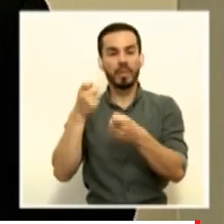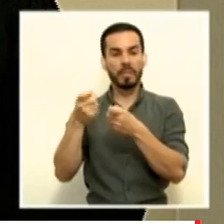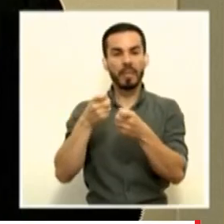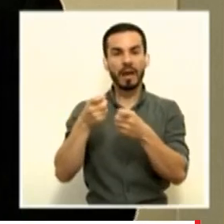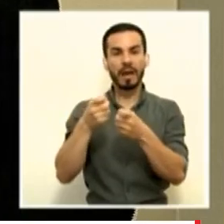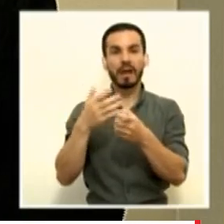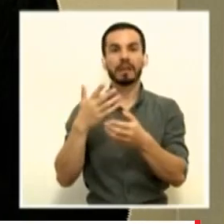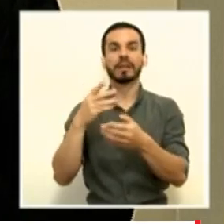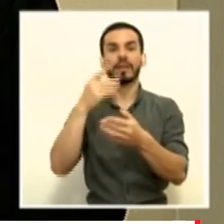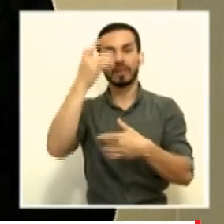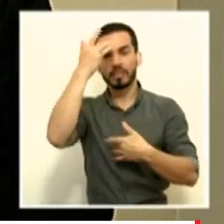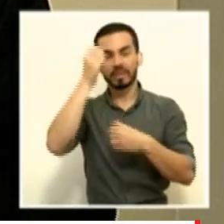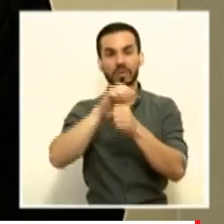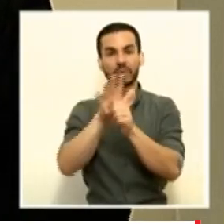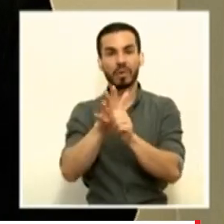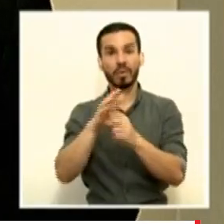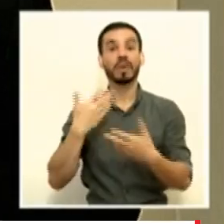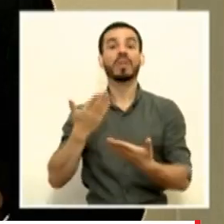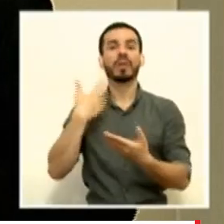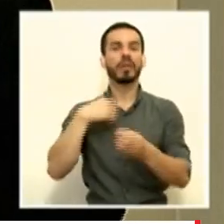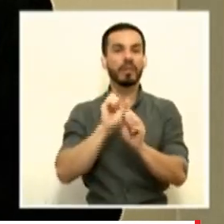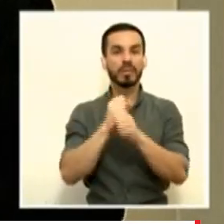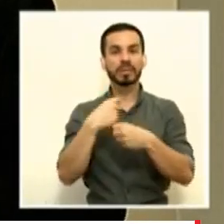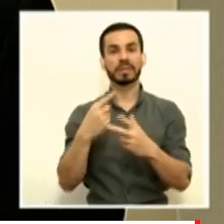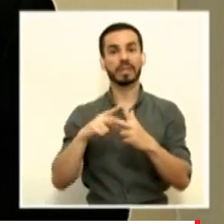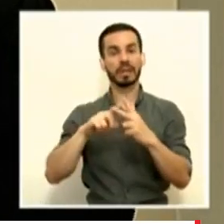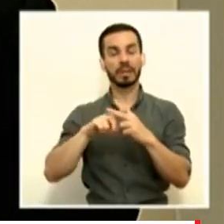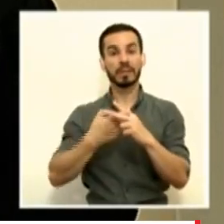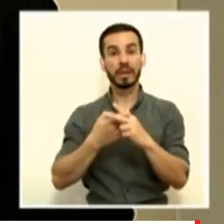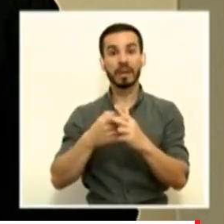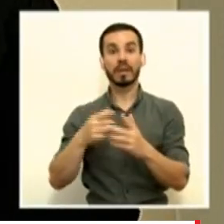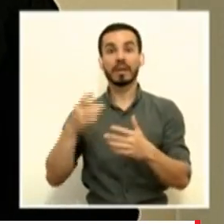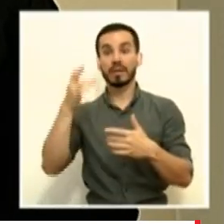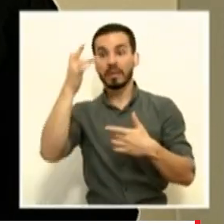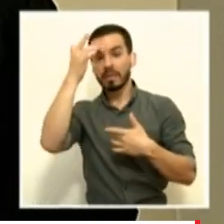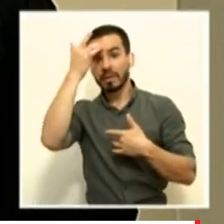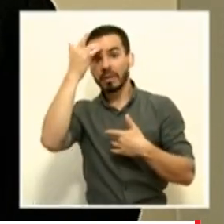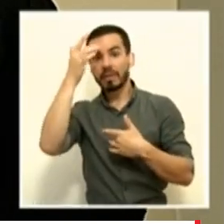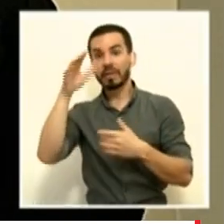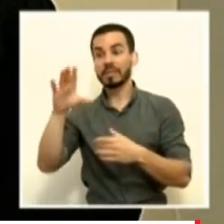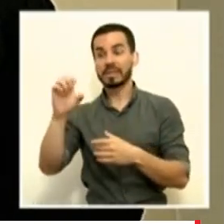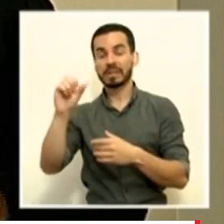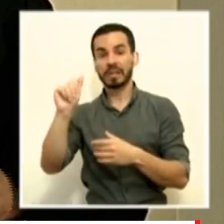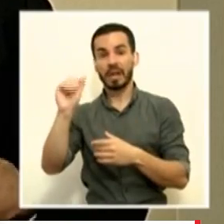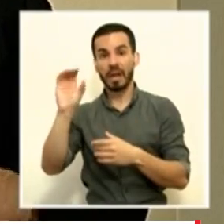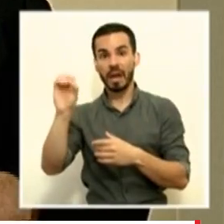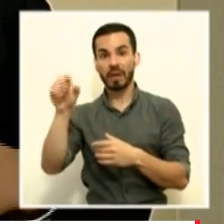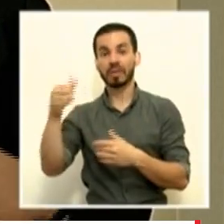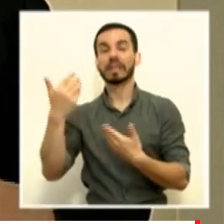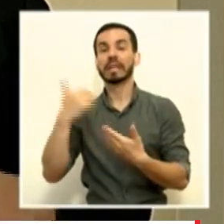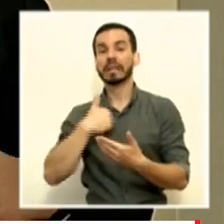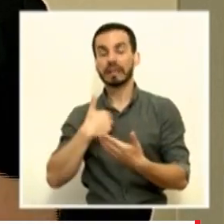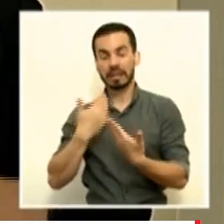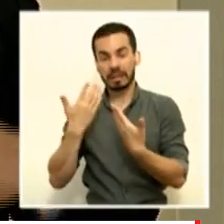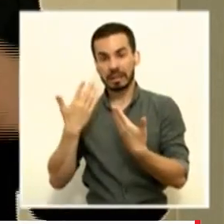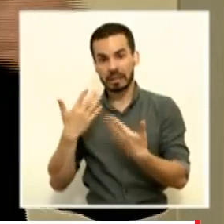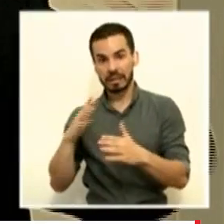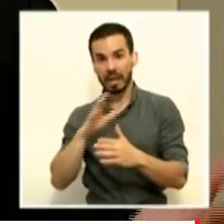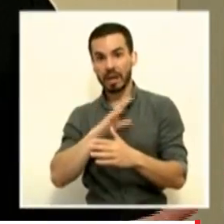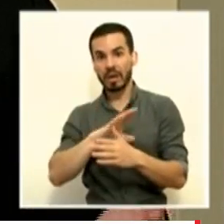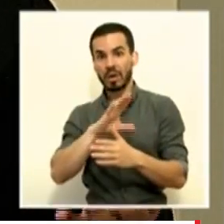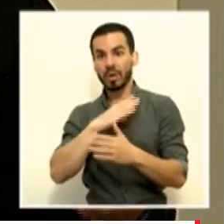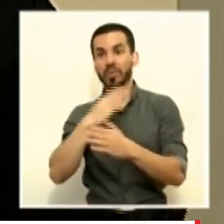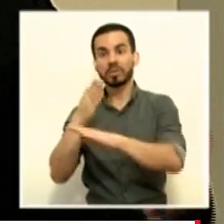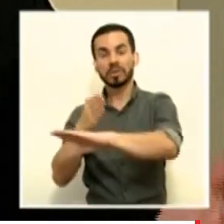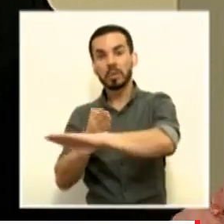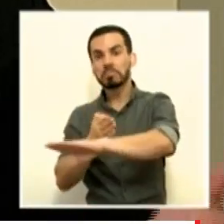pacientes COVID, y lo que vamos a hacer inicialmente es que los pacientes que están en el SEACO, que tienen ya una condición que tiende hacia